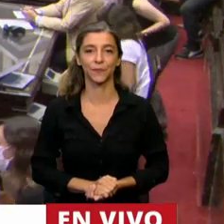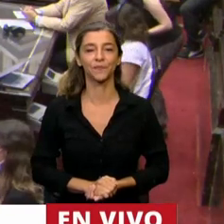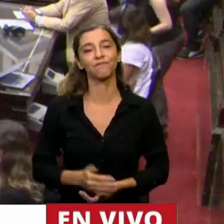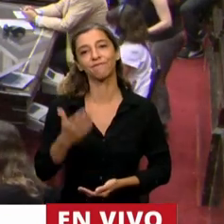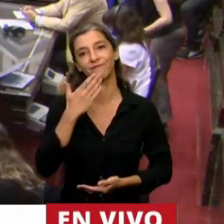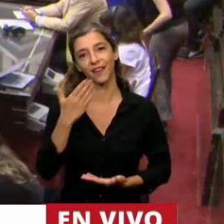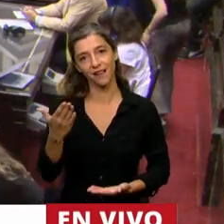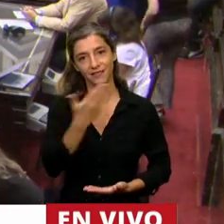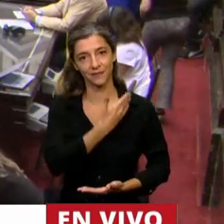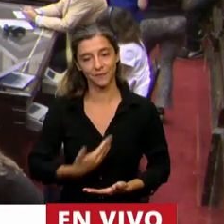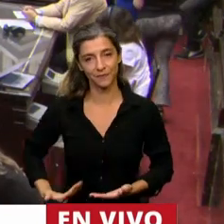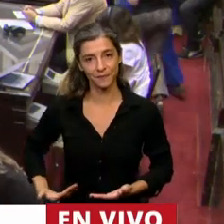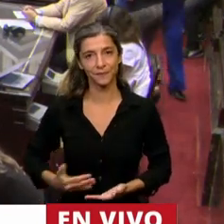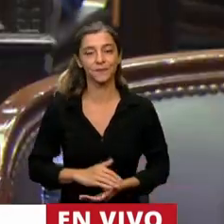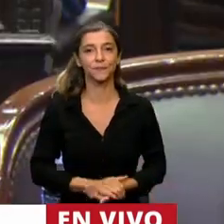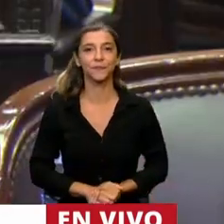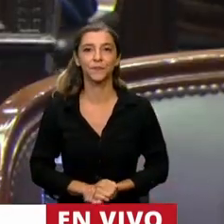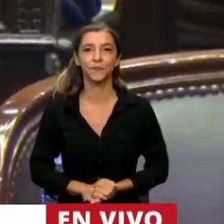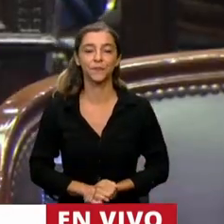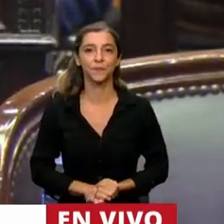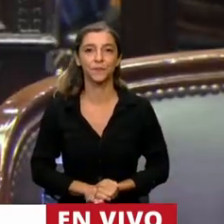Gracias, presidente.